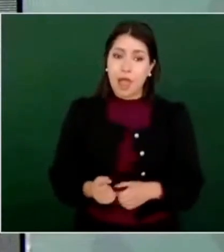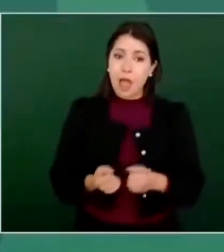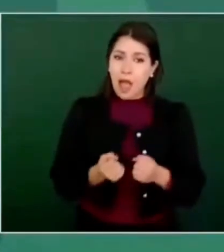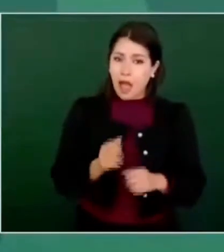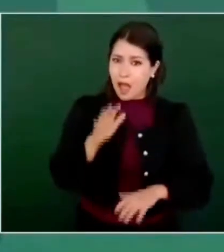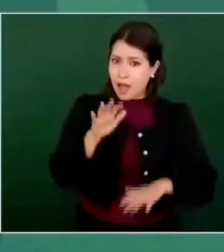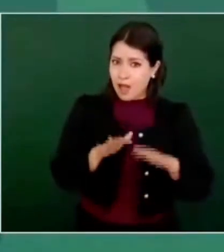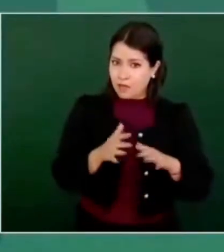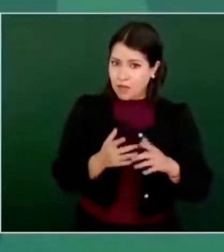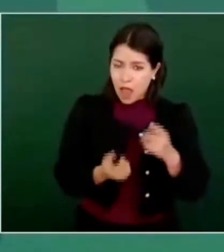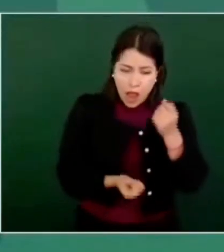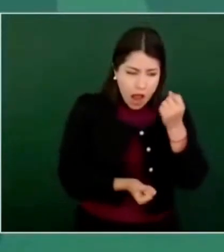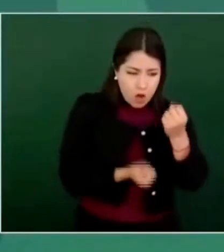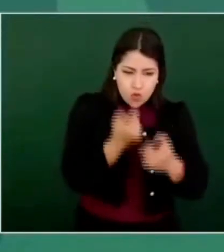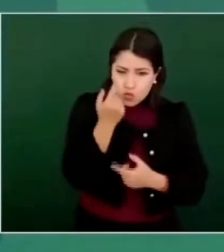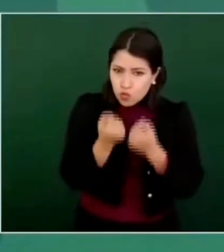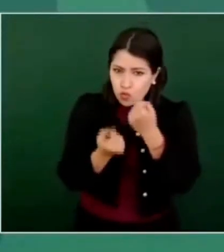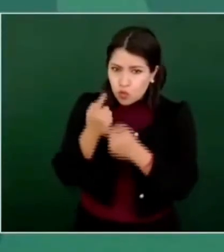gobiernos